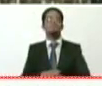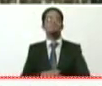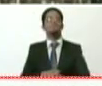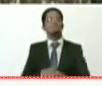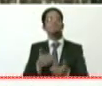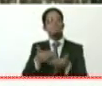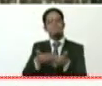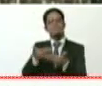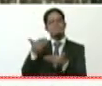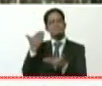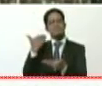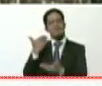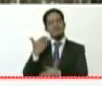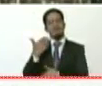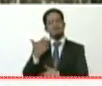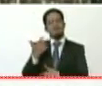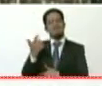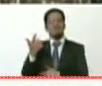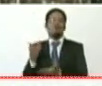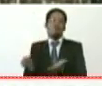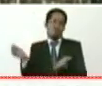72 horas sufrimos un ataque